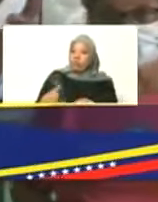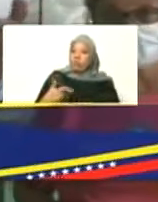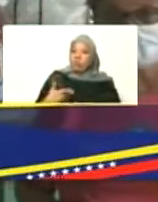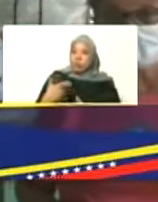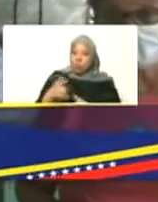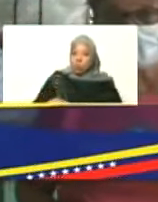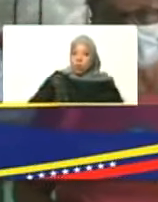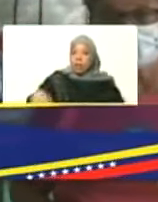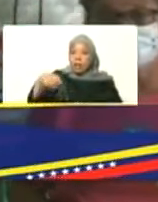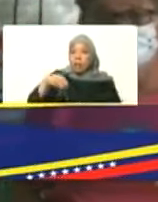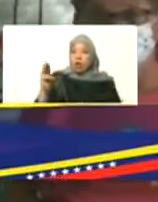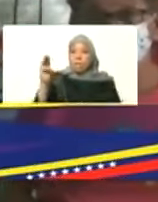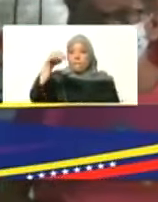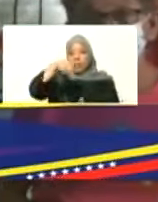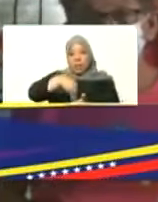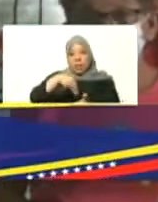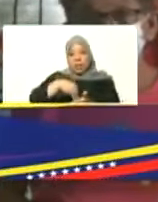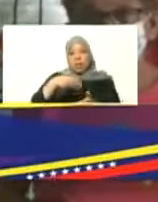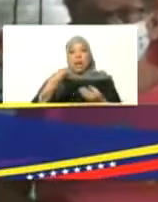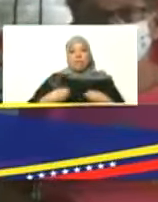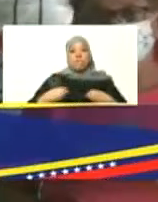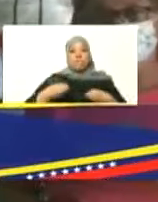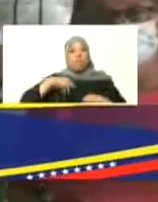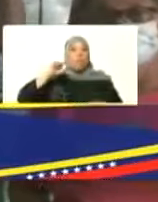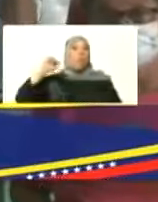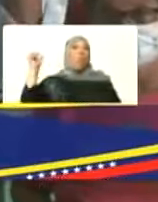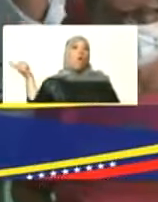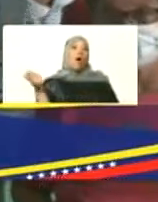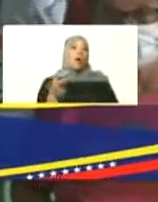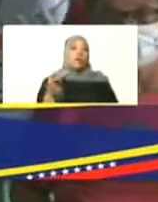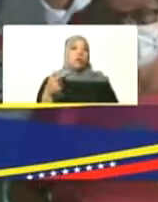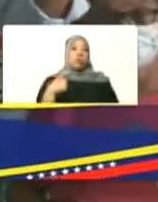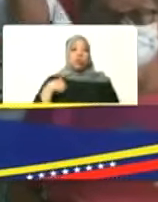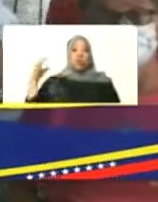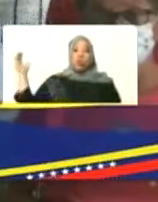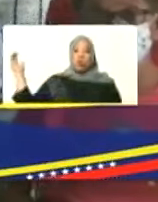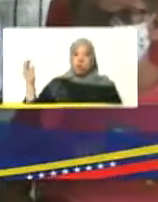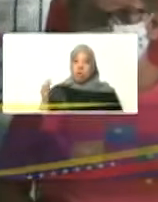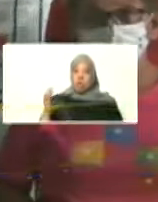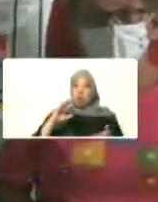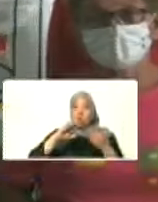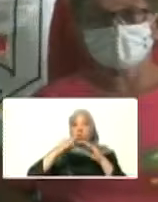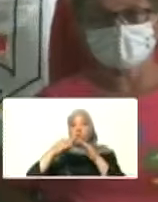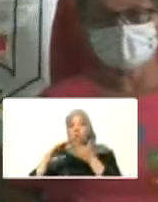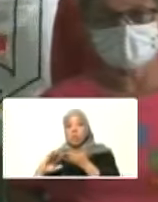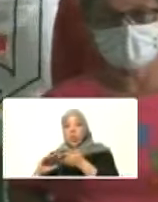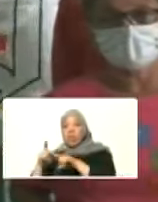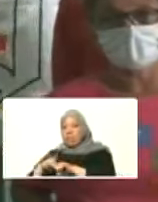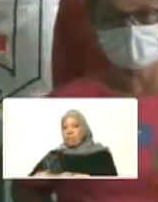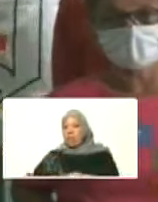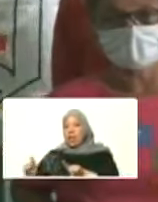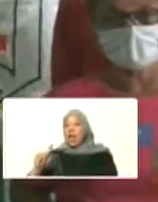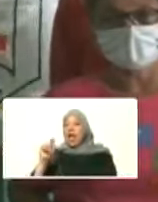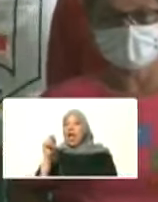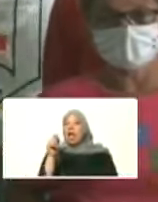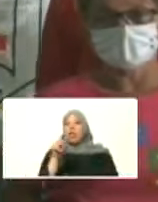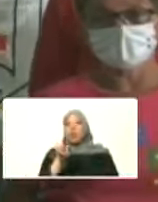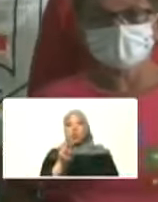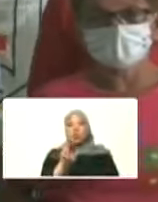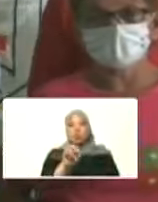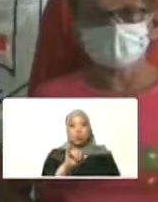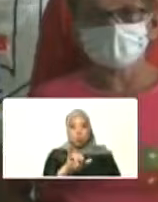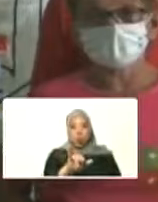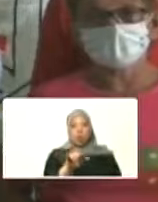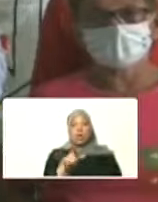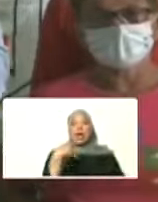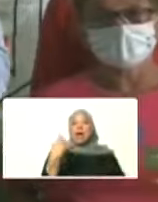complejo estado de Miranda, estamos en Guarena, en Las Clavellinas. Yo vengo llegando de los valles del Tuy, Estuvimos esta mañana supervisando los